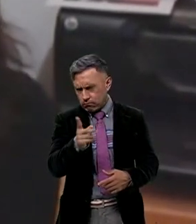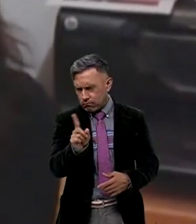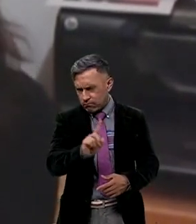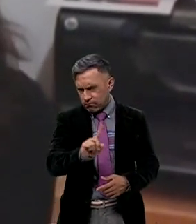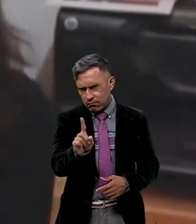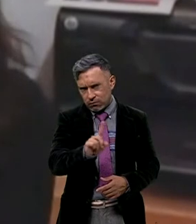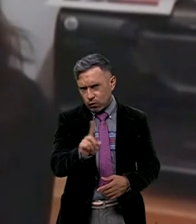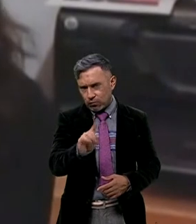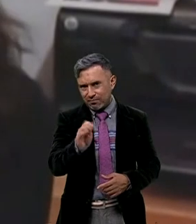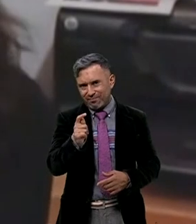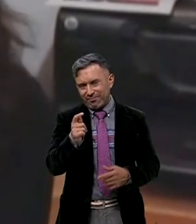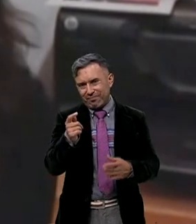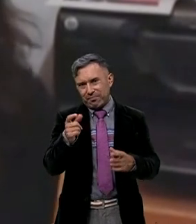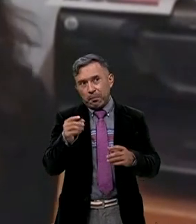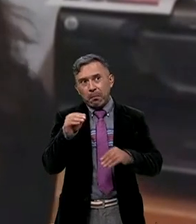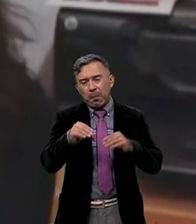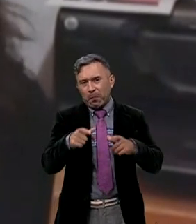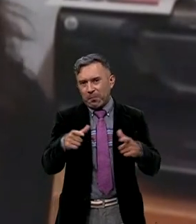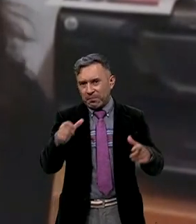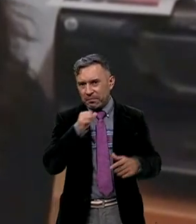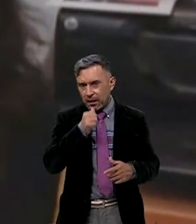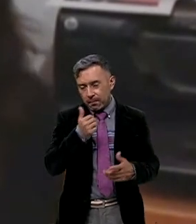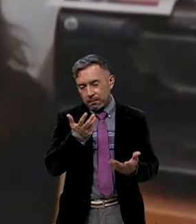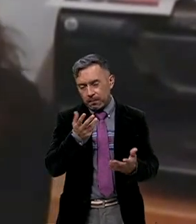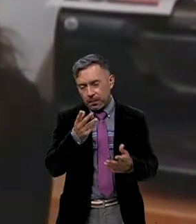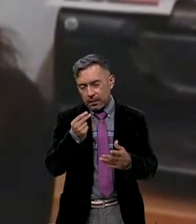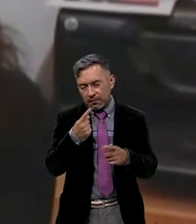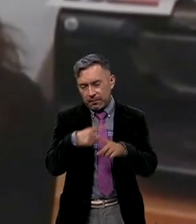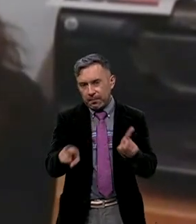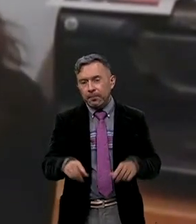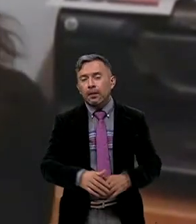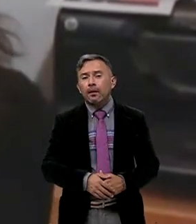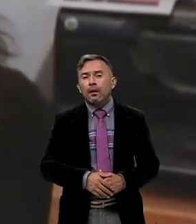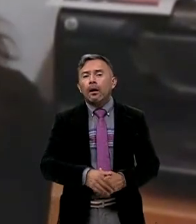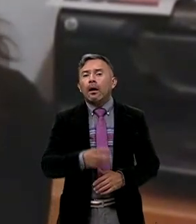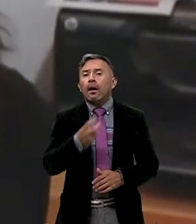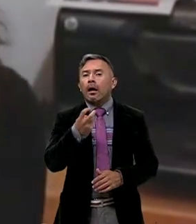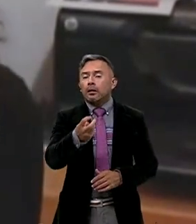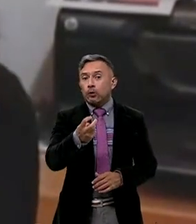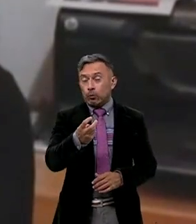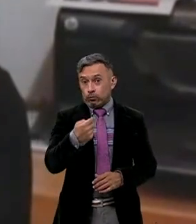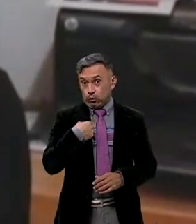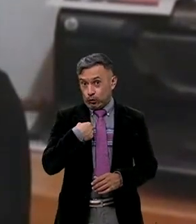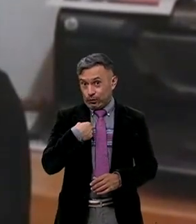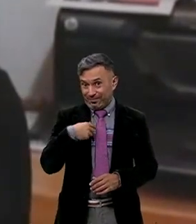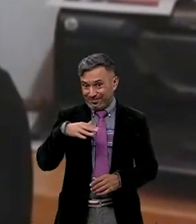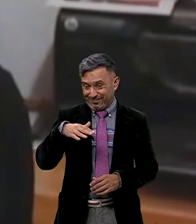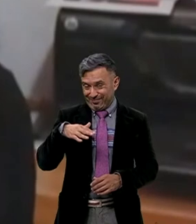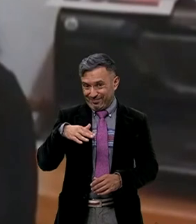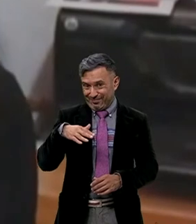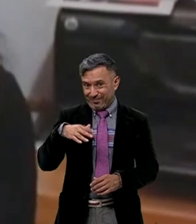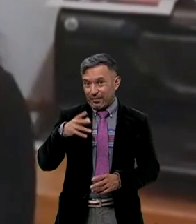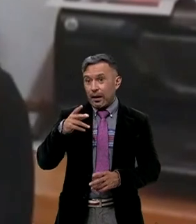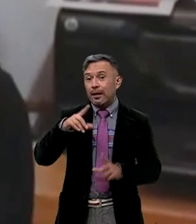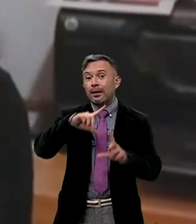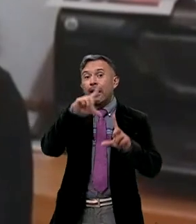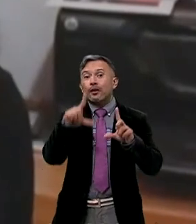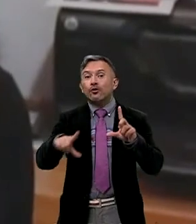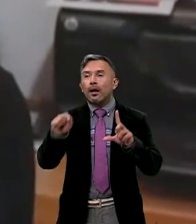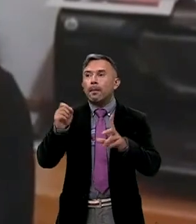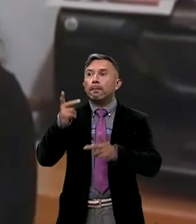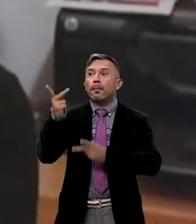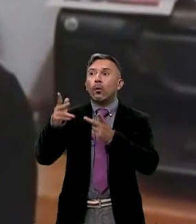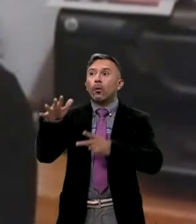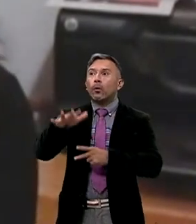este el edad entonces creo que este ejercicio del comando decía que es el primero que se organiza a nivel nacional